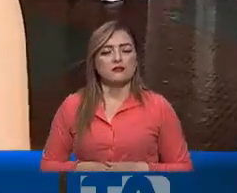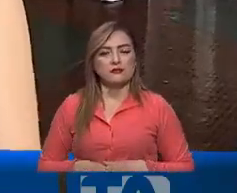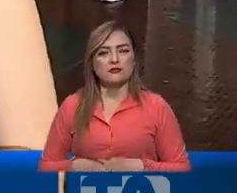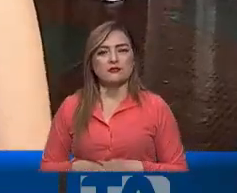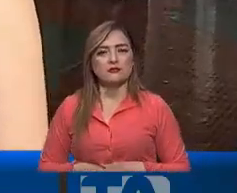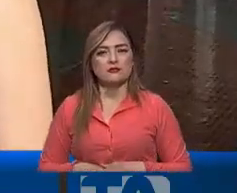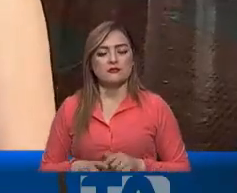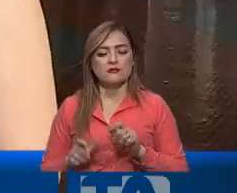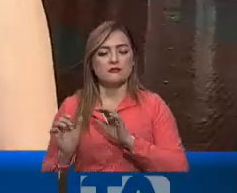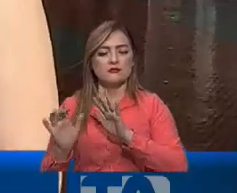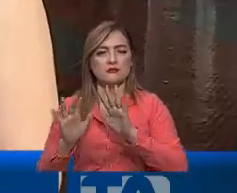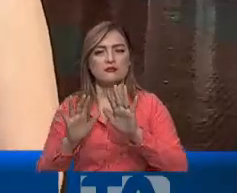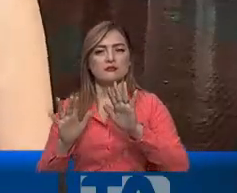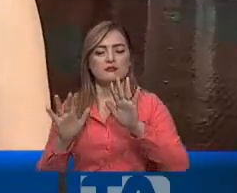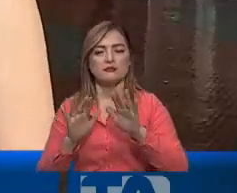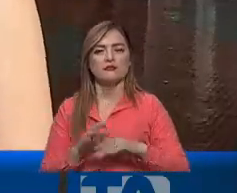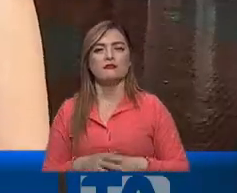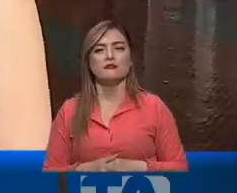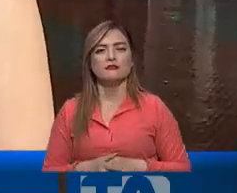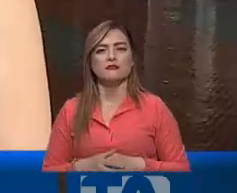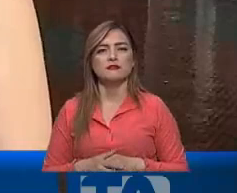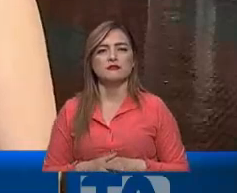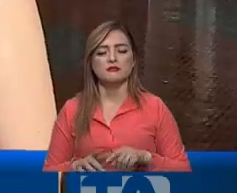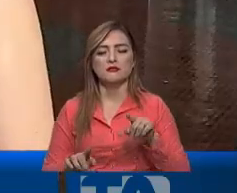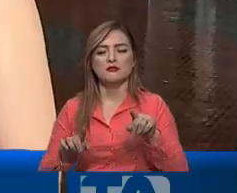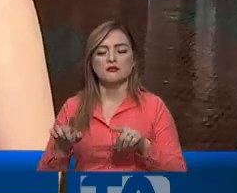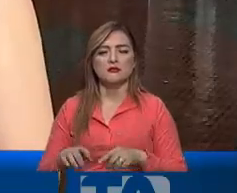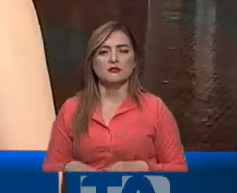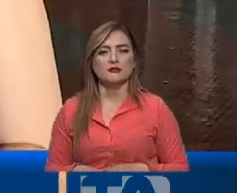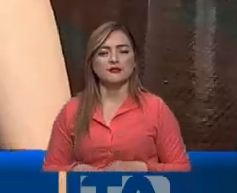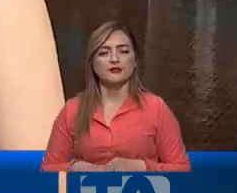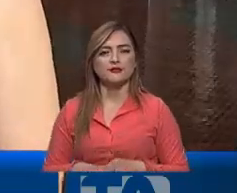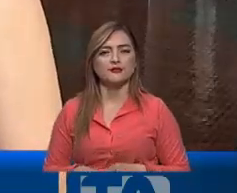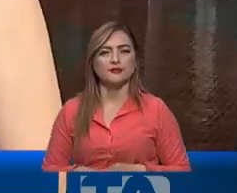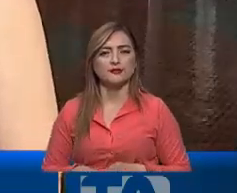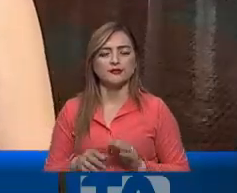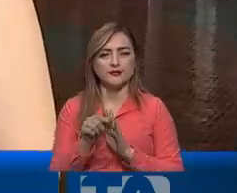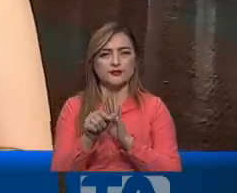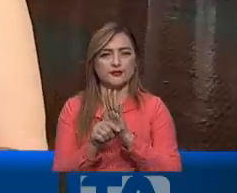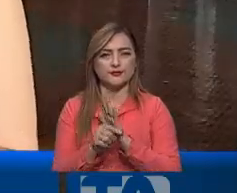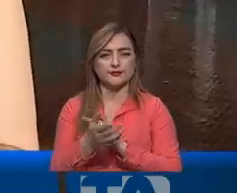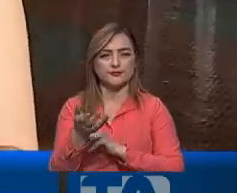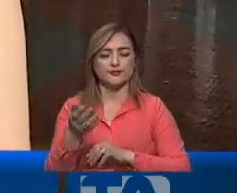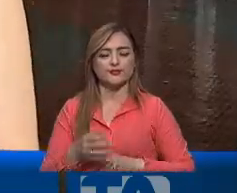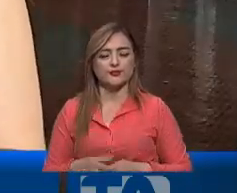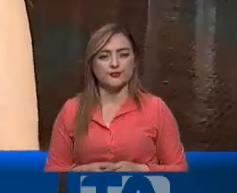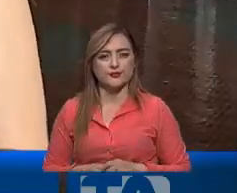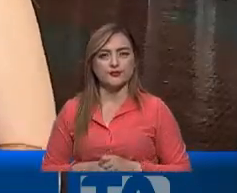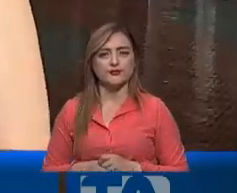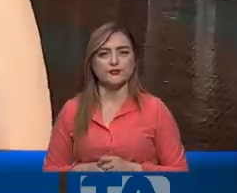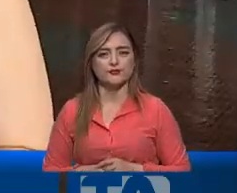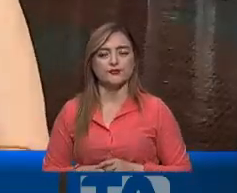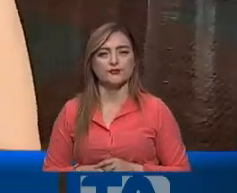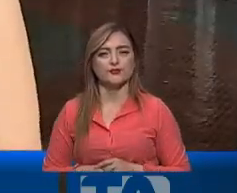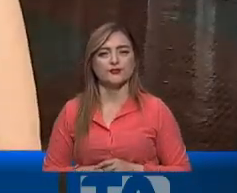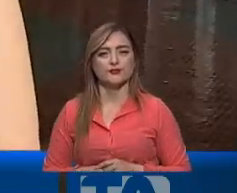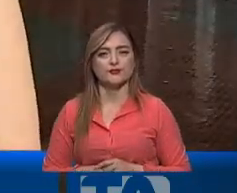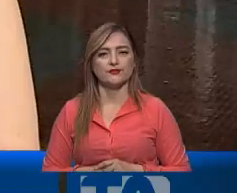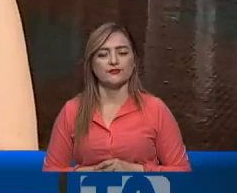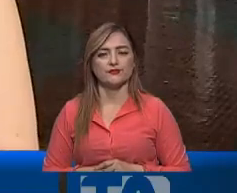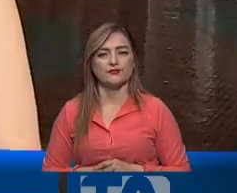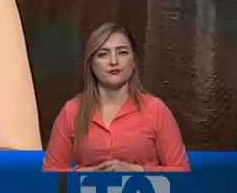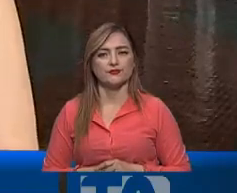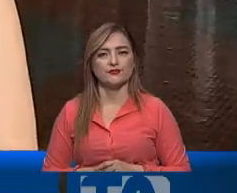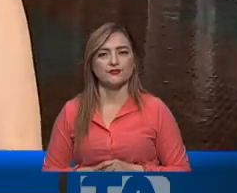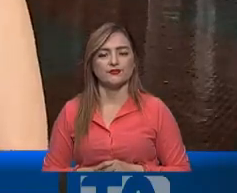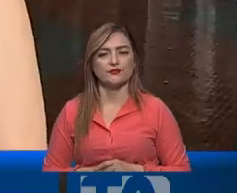lamentablemente la afluencia continúa siendo pues bastante baja. Tenemos más detalles sobre todas estas temáticas y aristas en torno al